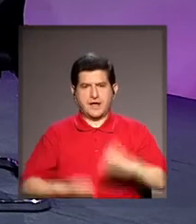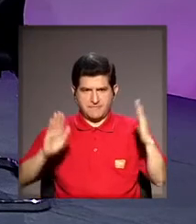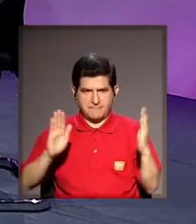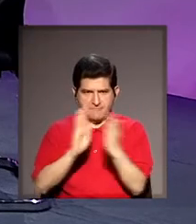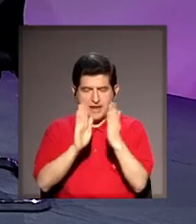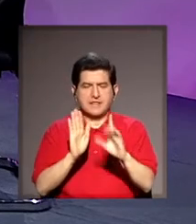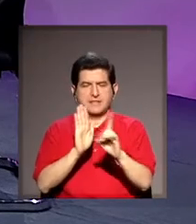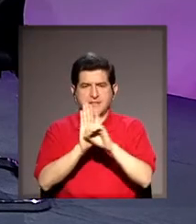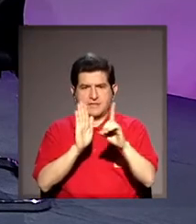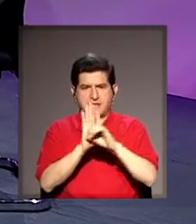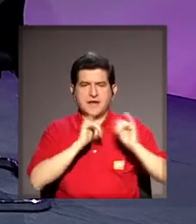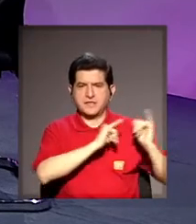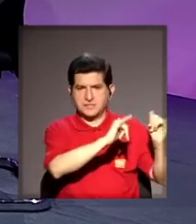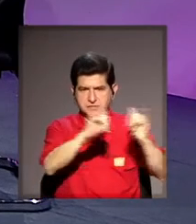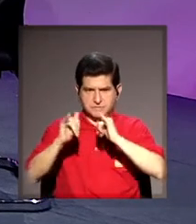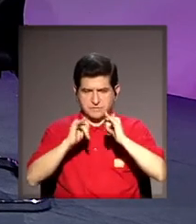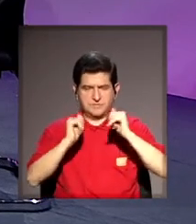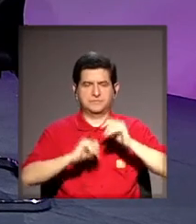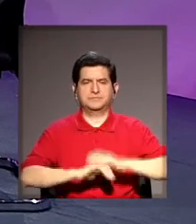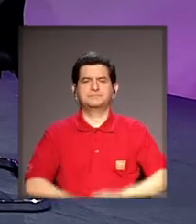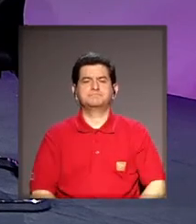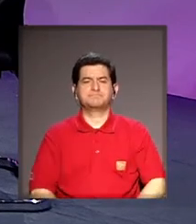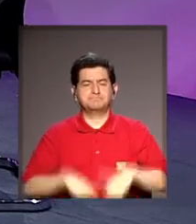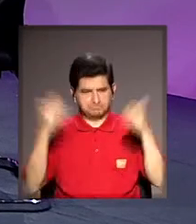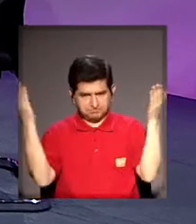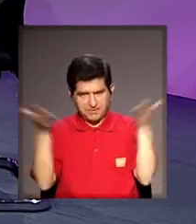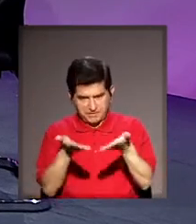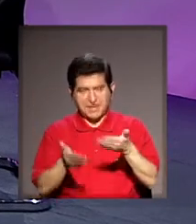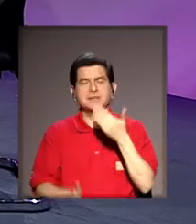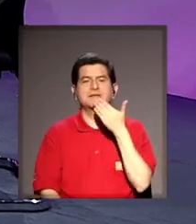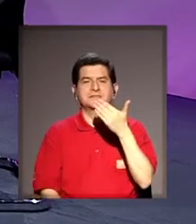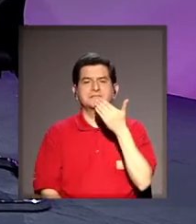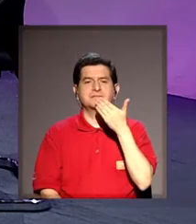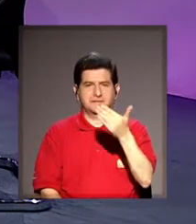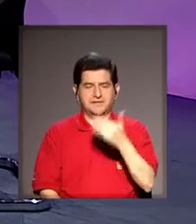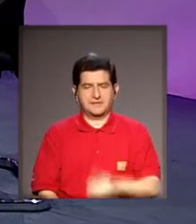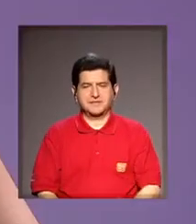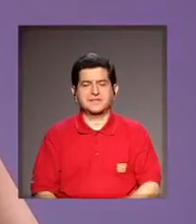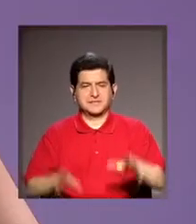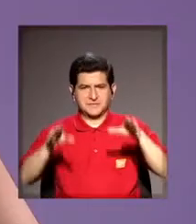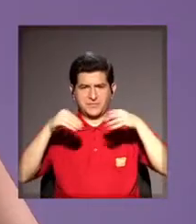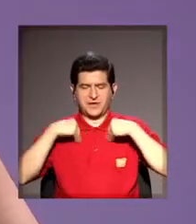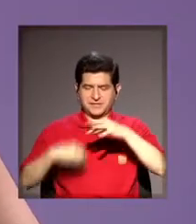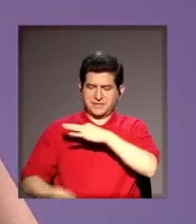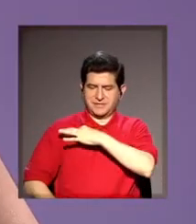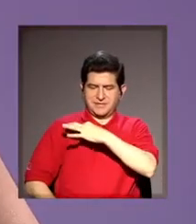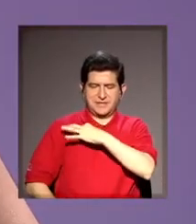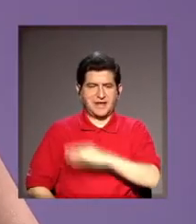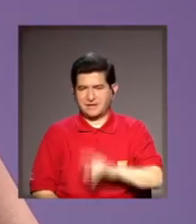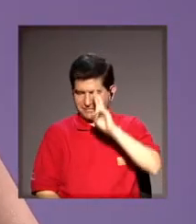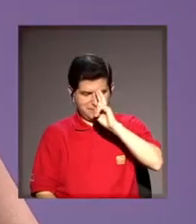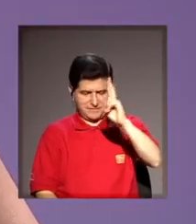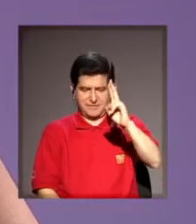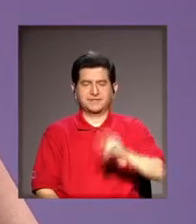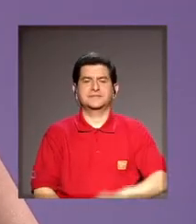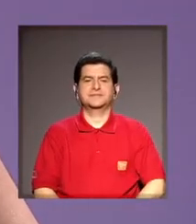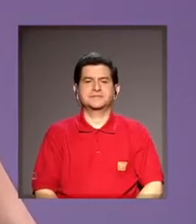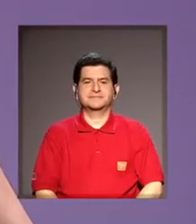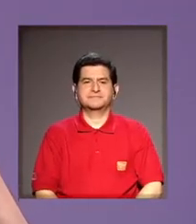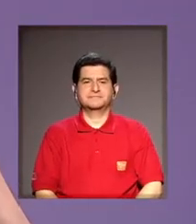por los derechos igualitarios bienvenidas y muchas gracias por aceptar la invitación de reverencias